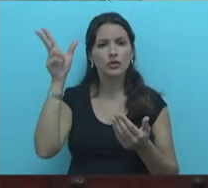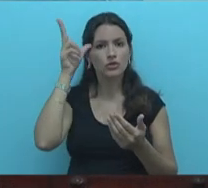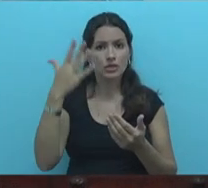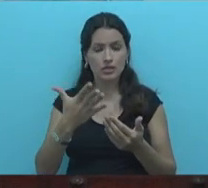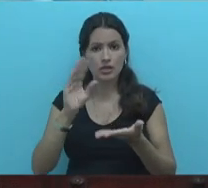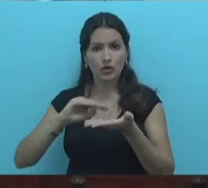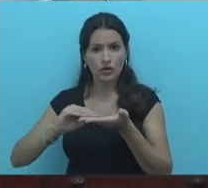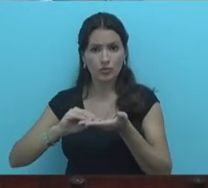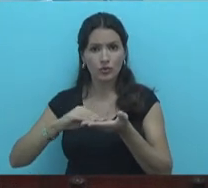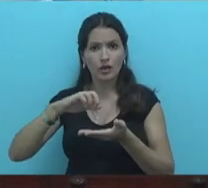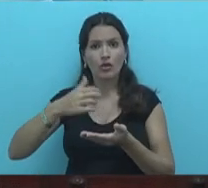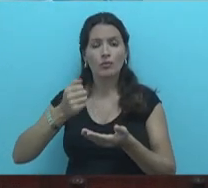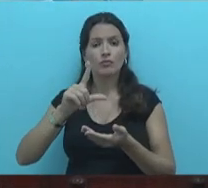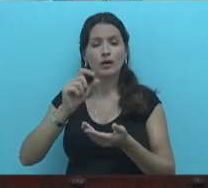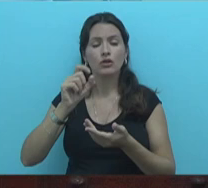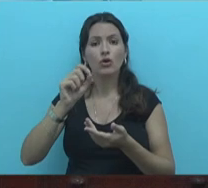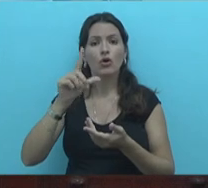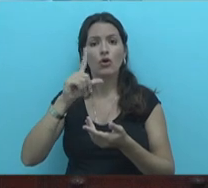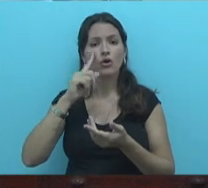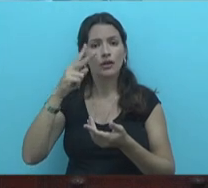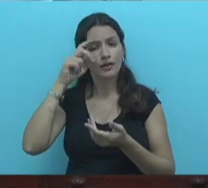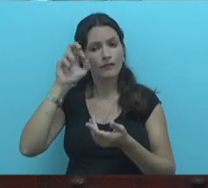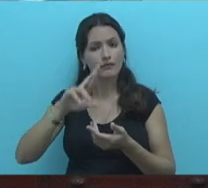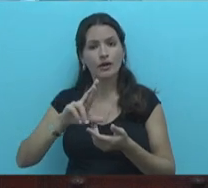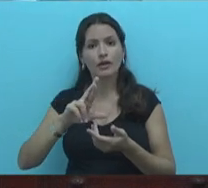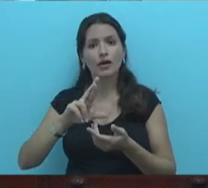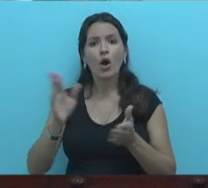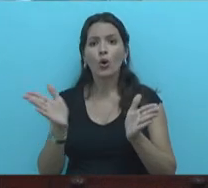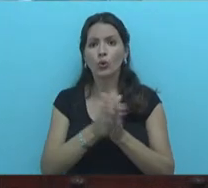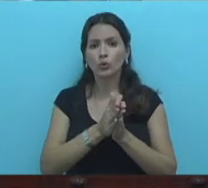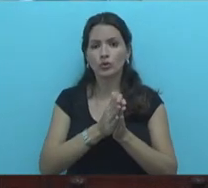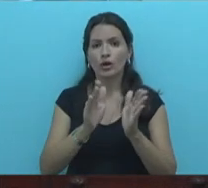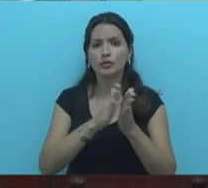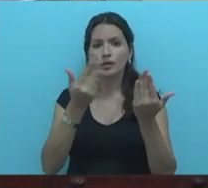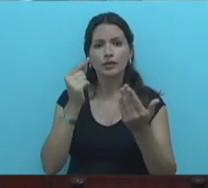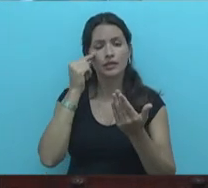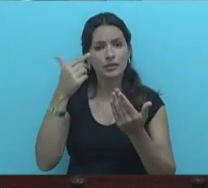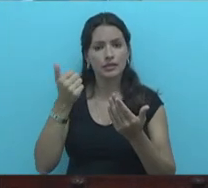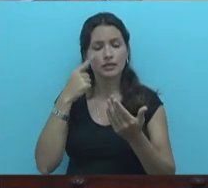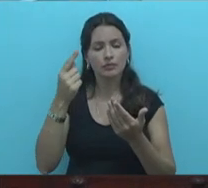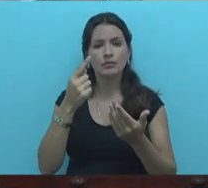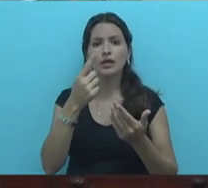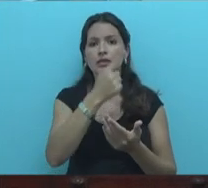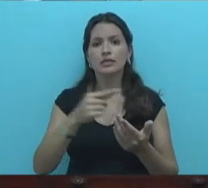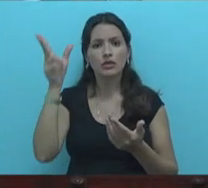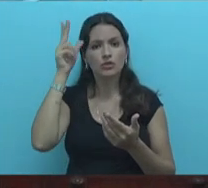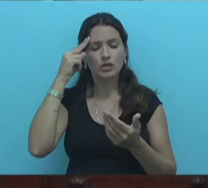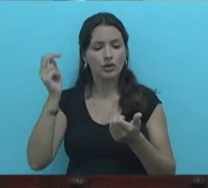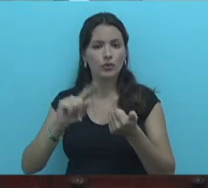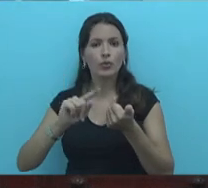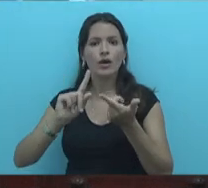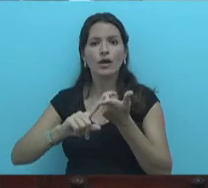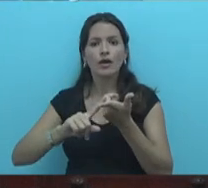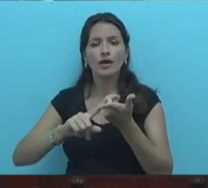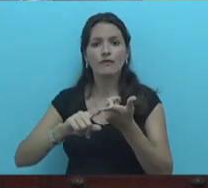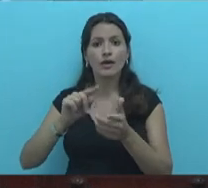36.185 del diputado Palo Oliver, a los cuales se adjunta el expediente 36.189, proyecto de declaración del